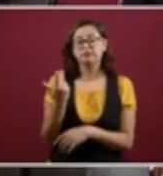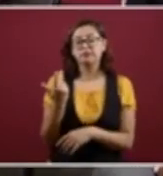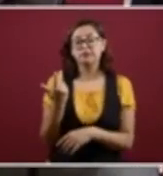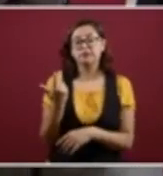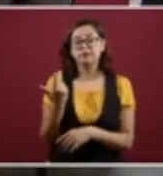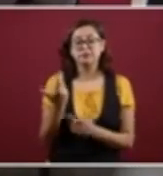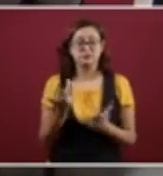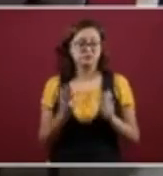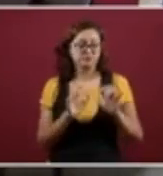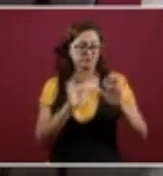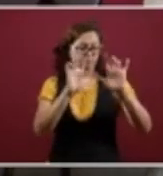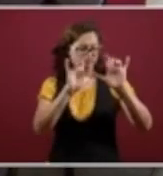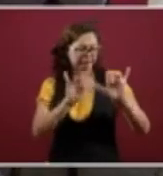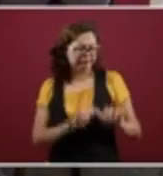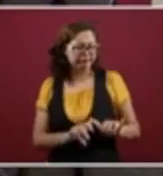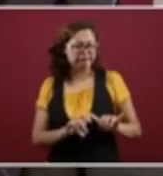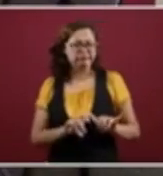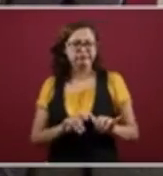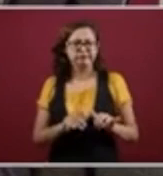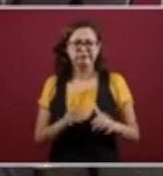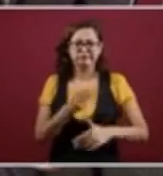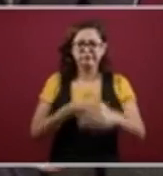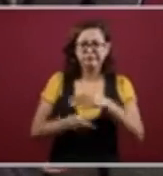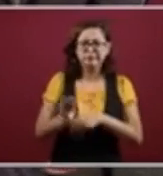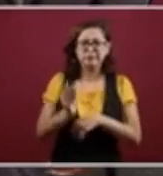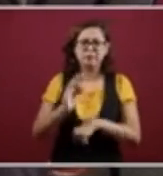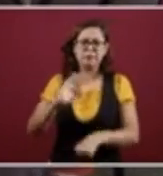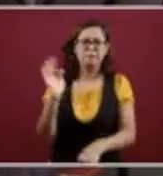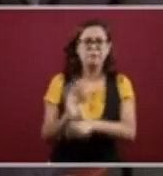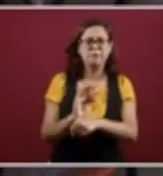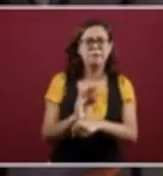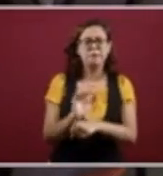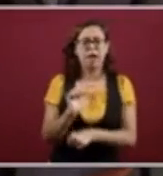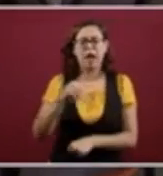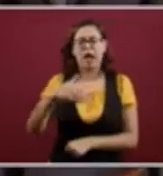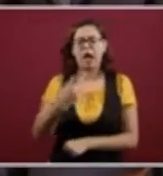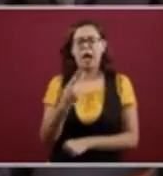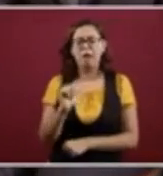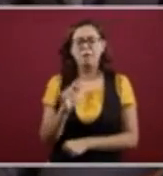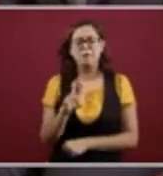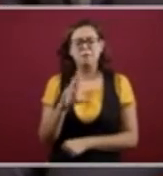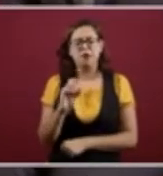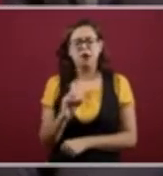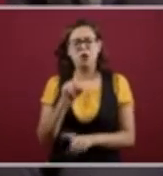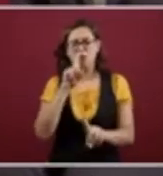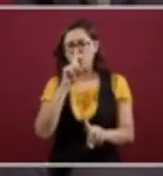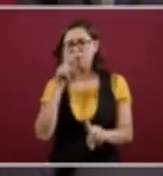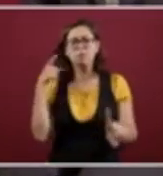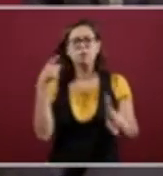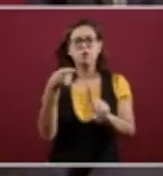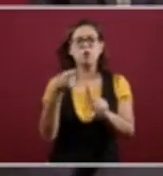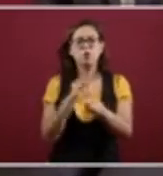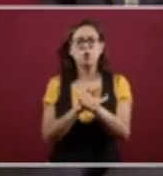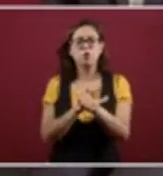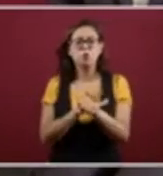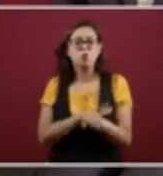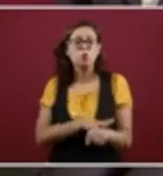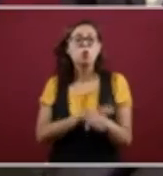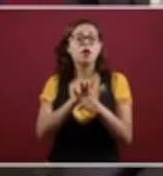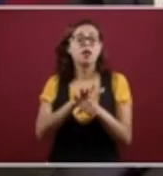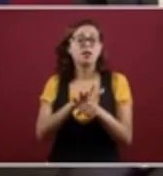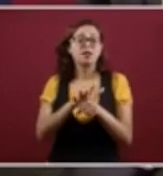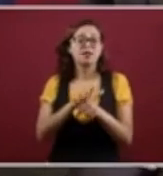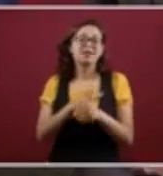con una solicitud de amparo con el propósito de que no se vendiera la casa